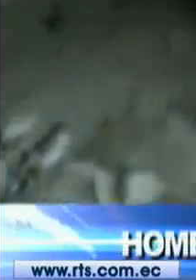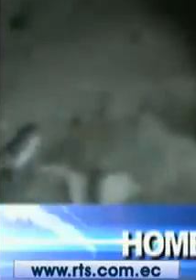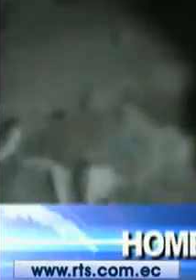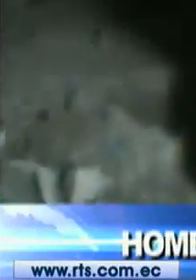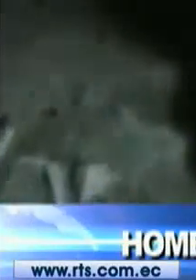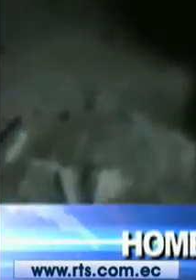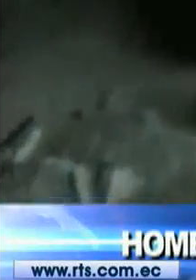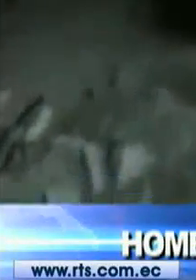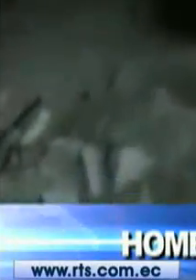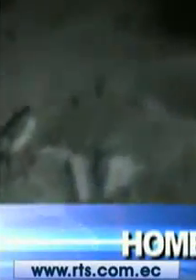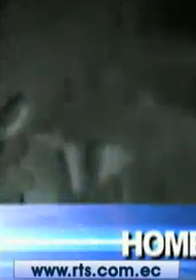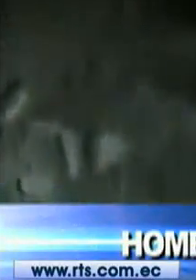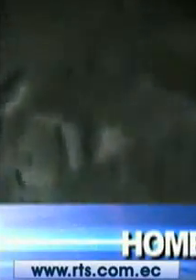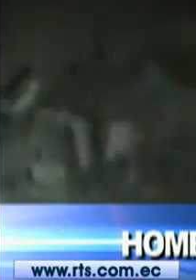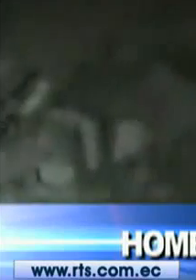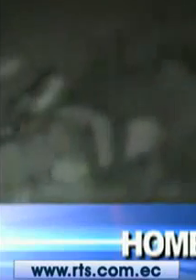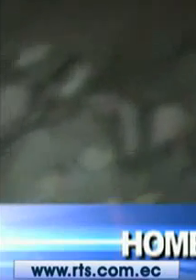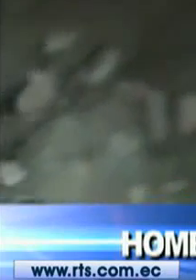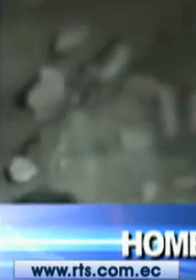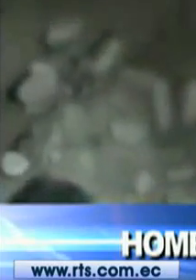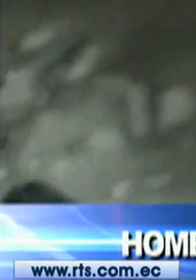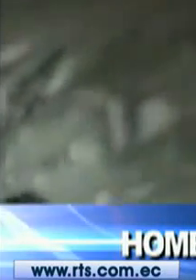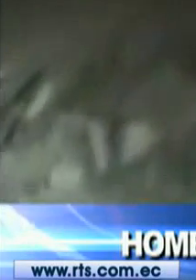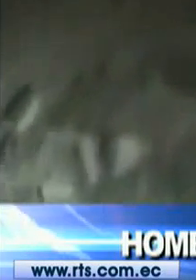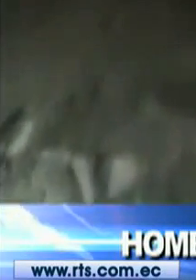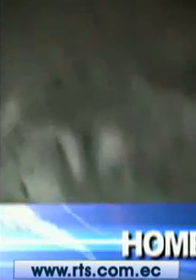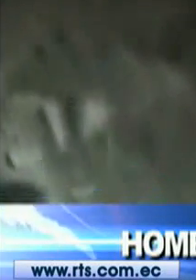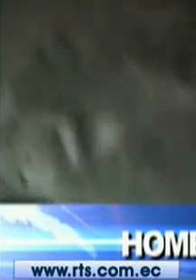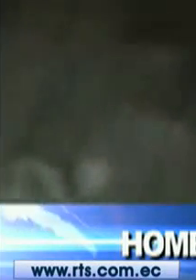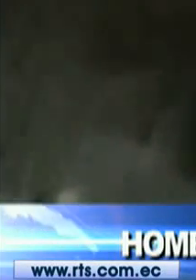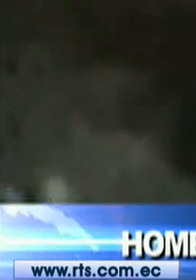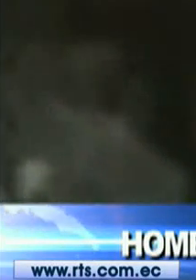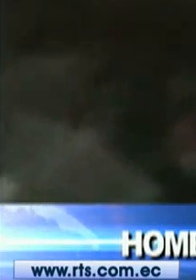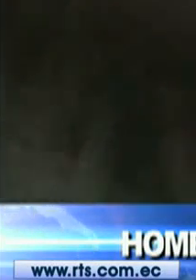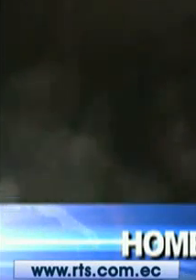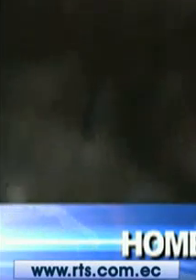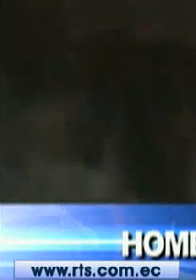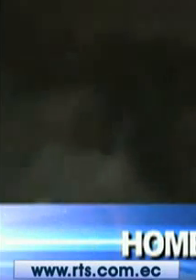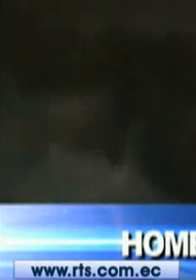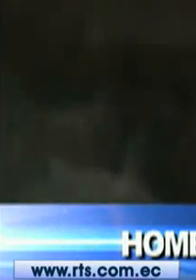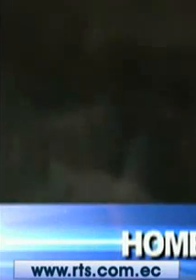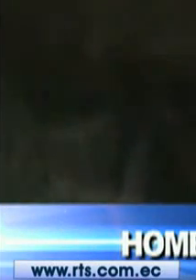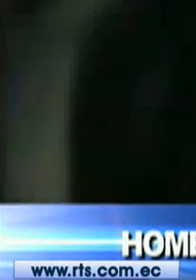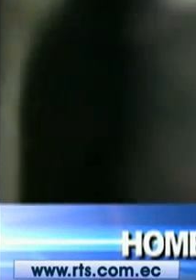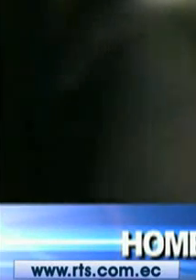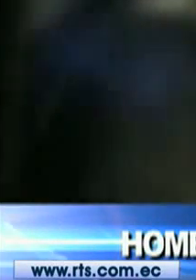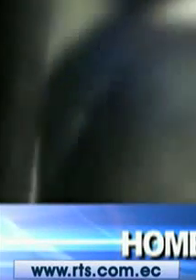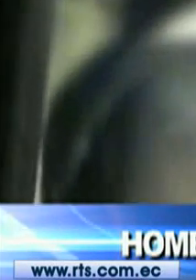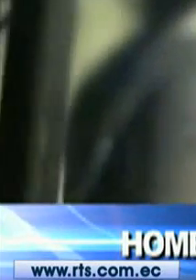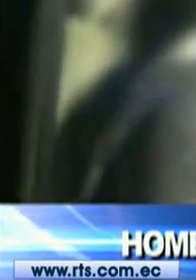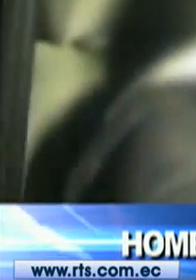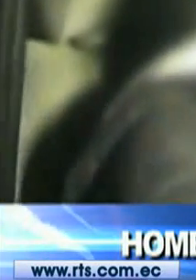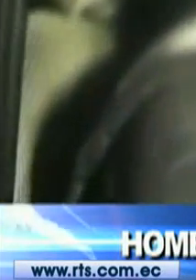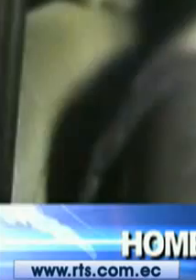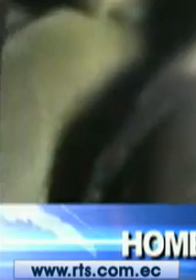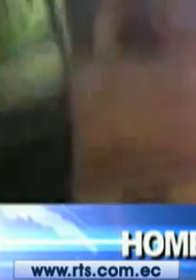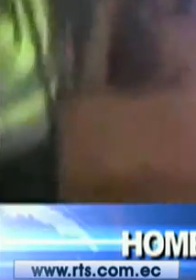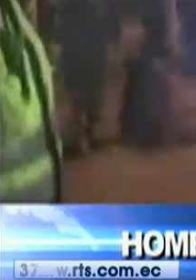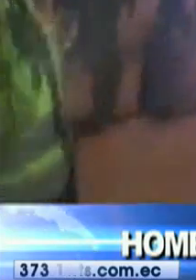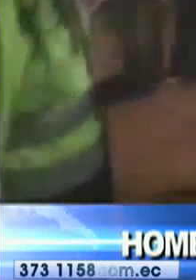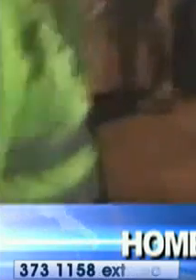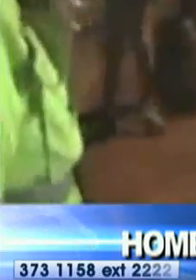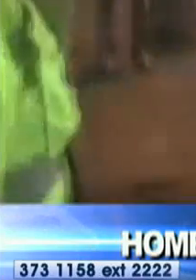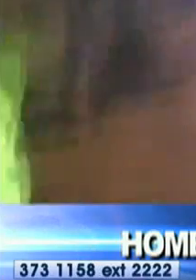Casi asesina a su conviviente a pedradas. Un hombre fue capturado tras atacar en plena calle y de manera salvaje a